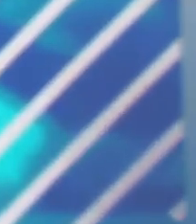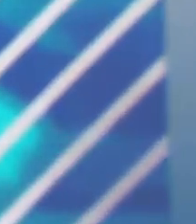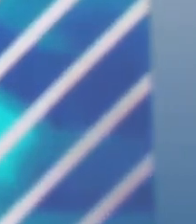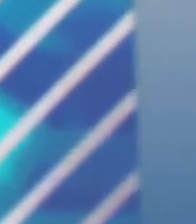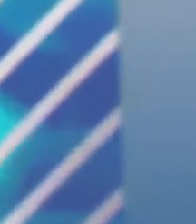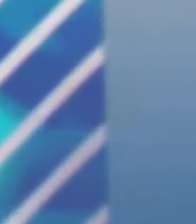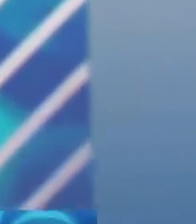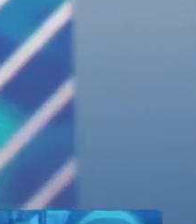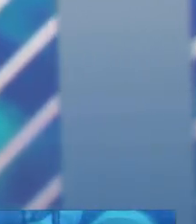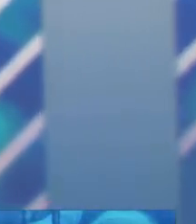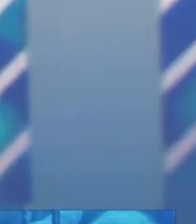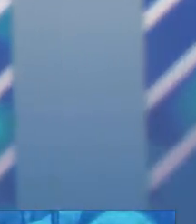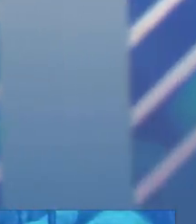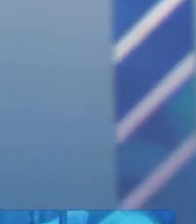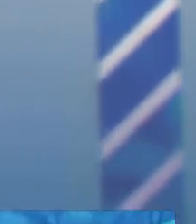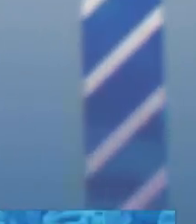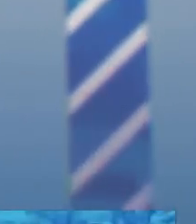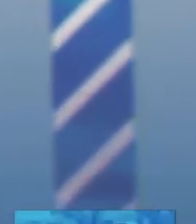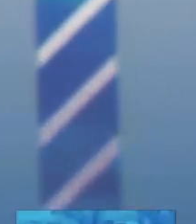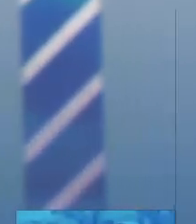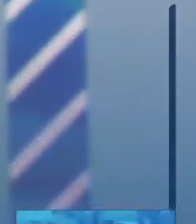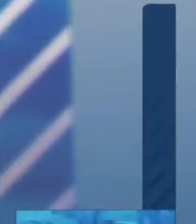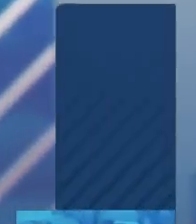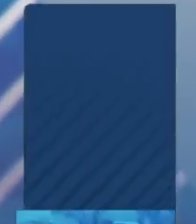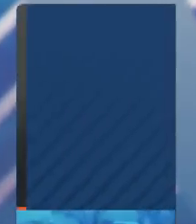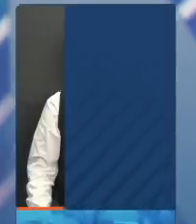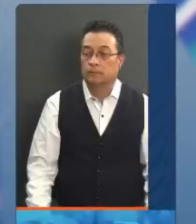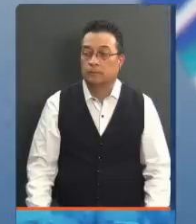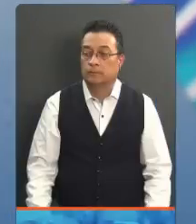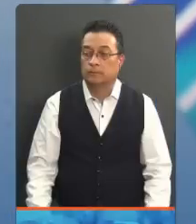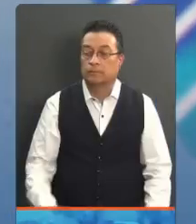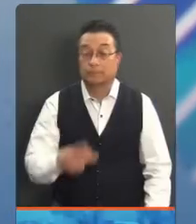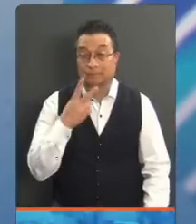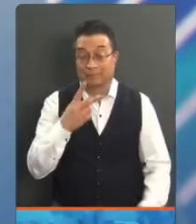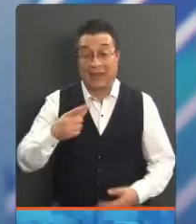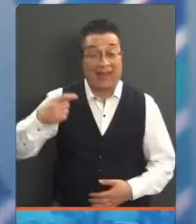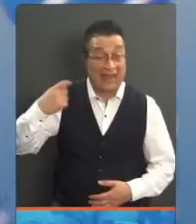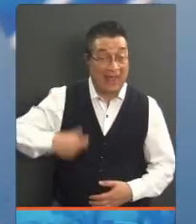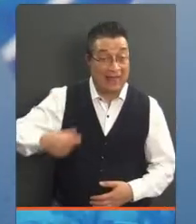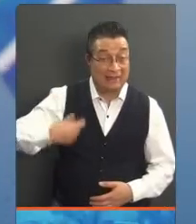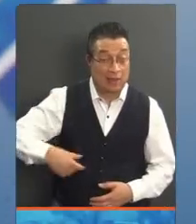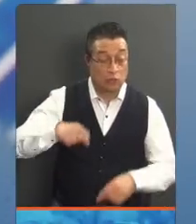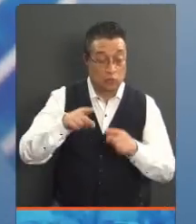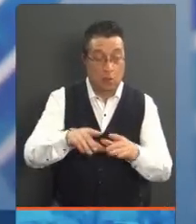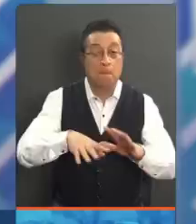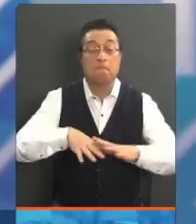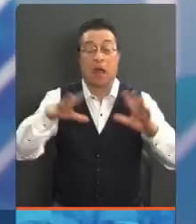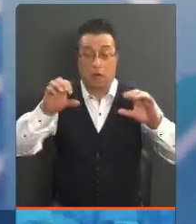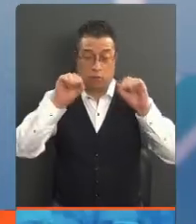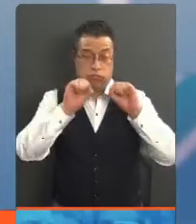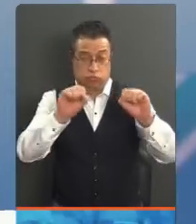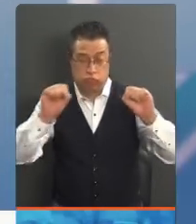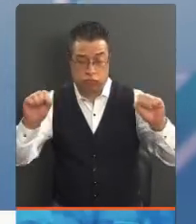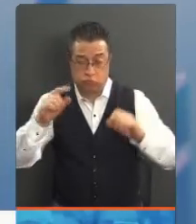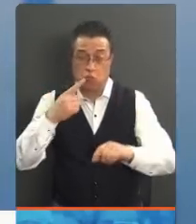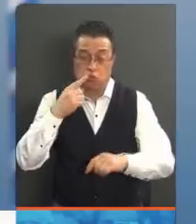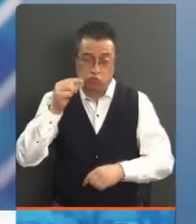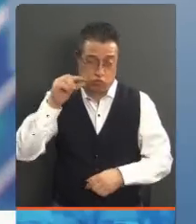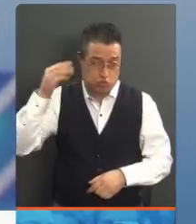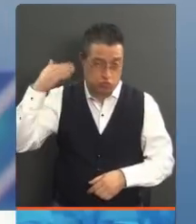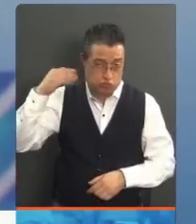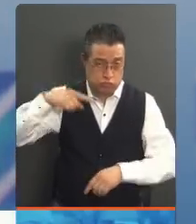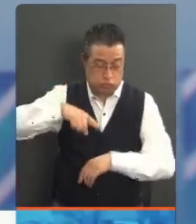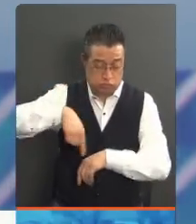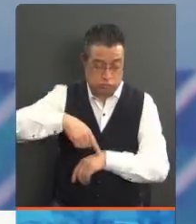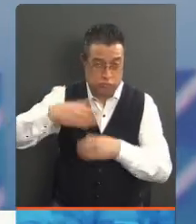Vamos a revisar ahora las noticias internacionales y vamos a partir en Estados Unidos, donde se han intensificado las protestas en las últimas horas, luego de